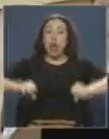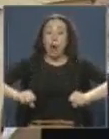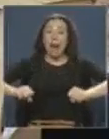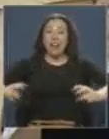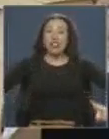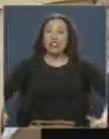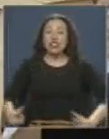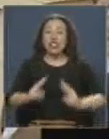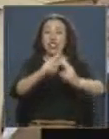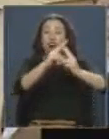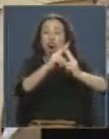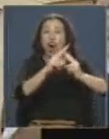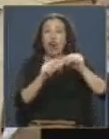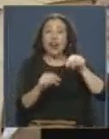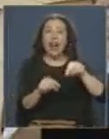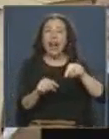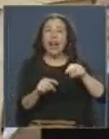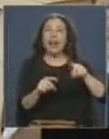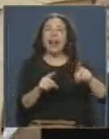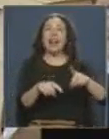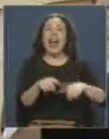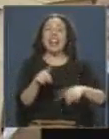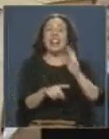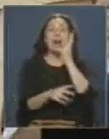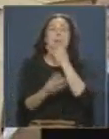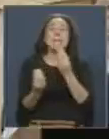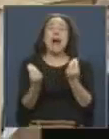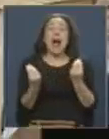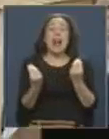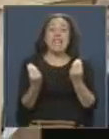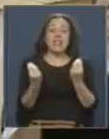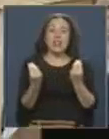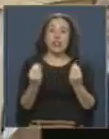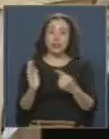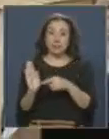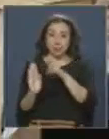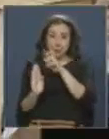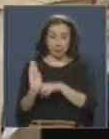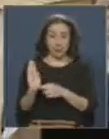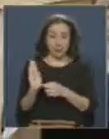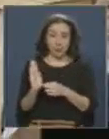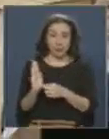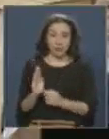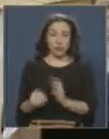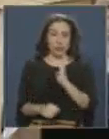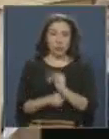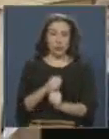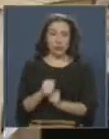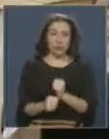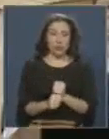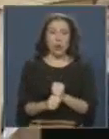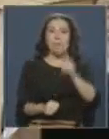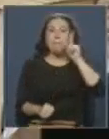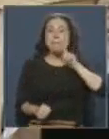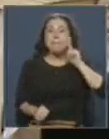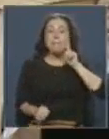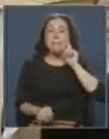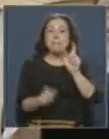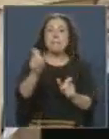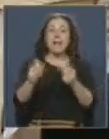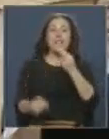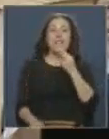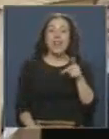punta de una tierra maravillosa, diremos otros. Y este proyecto, que durante 4 años le ha mentido a la gente de Olmué,